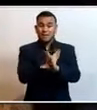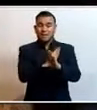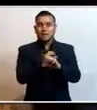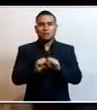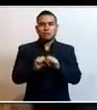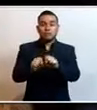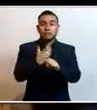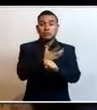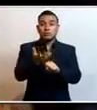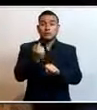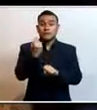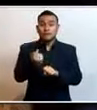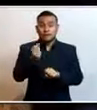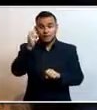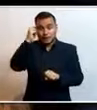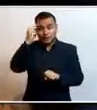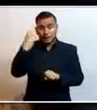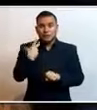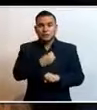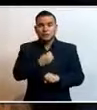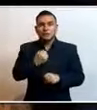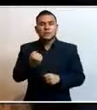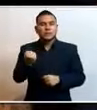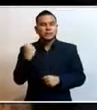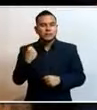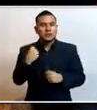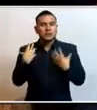para nuestro gobierno son las vidas humanas.